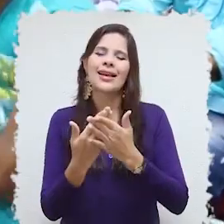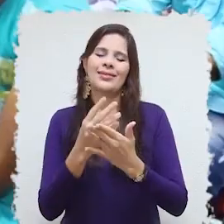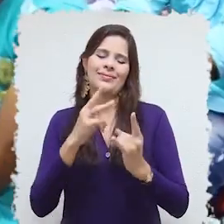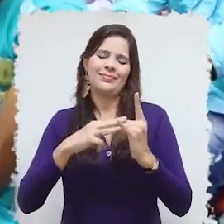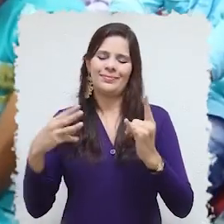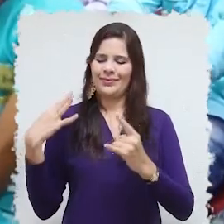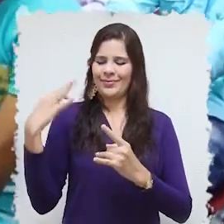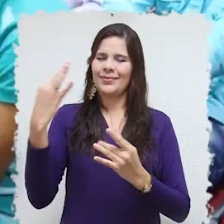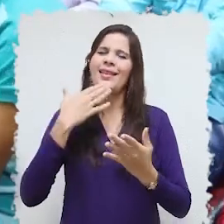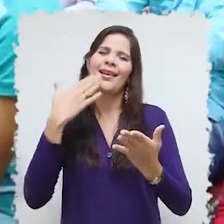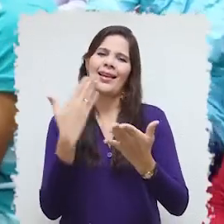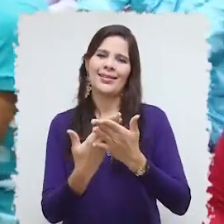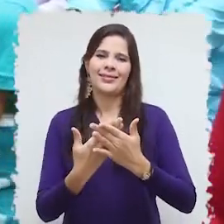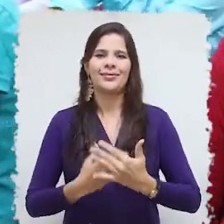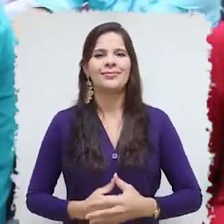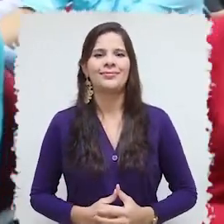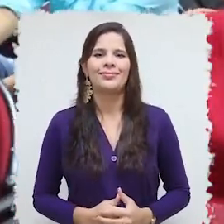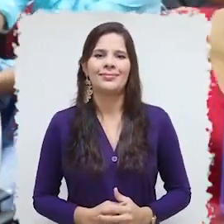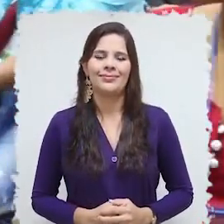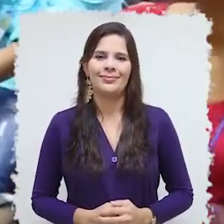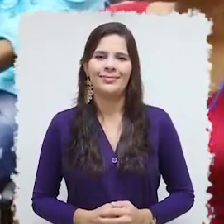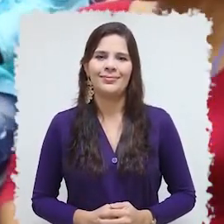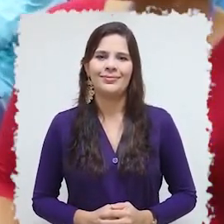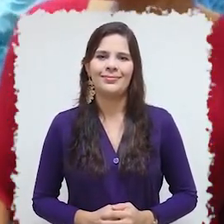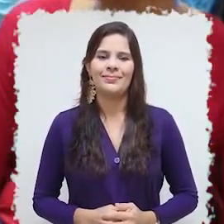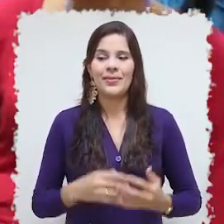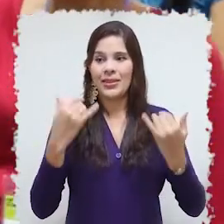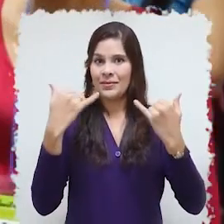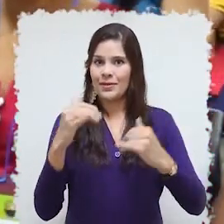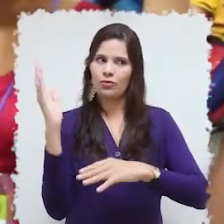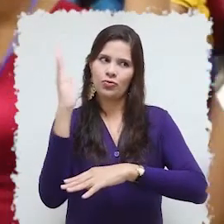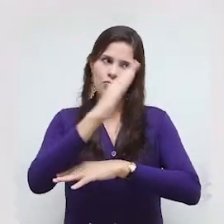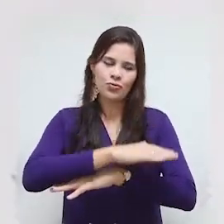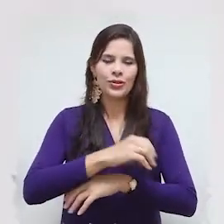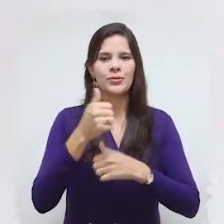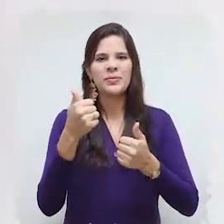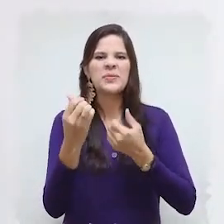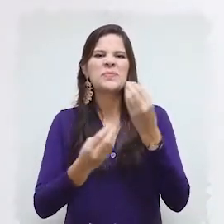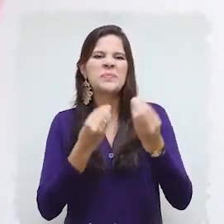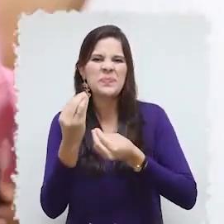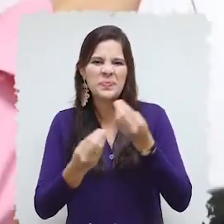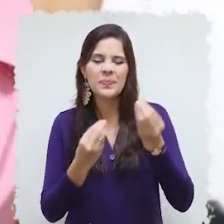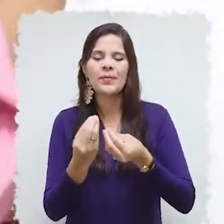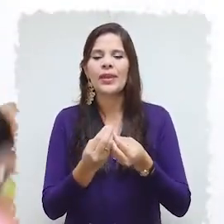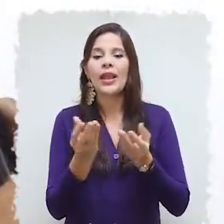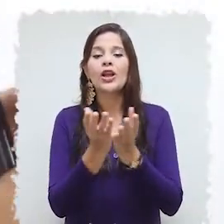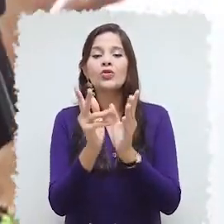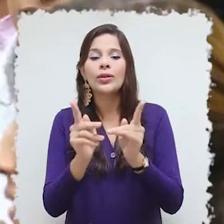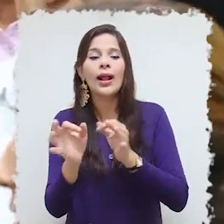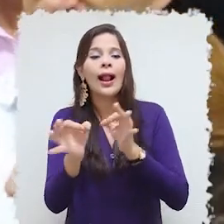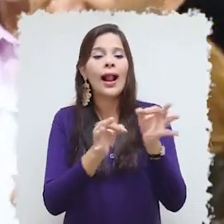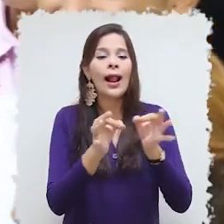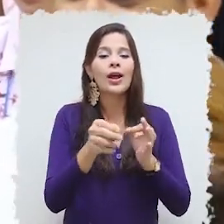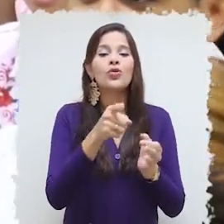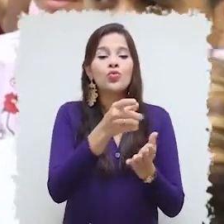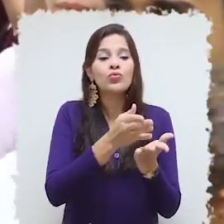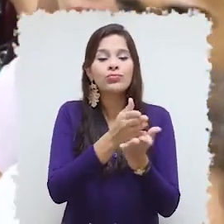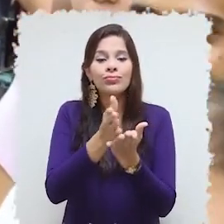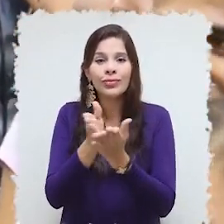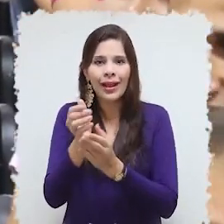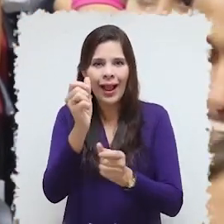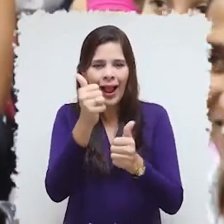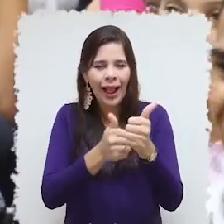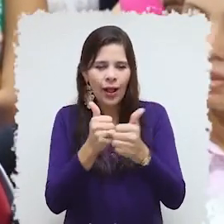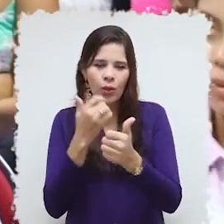oportunidad. La jornada concluyó un día después de iniciada, cuando los aspirantes recibieron una retroalimentación de los resultados de la prueba individual